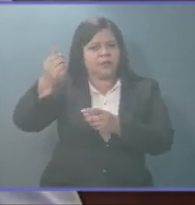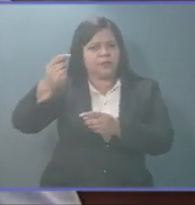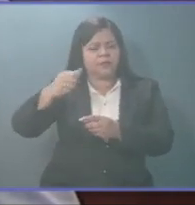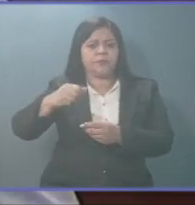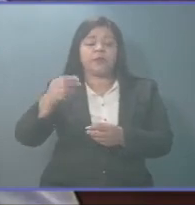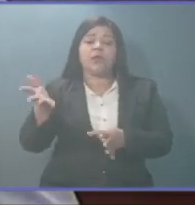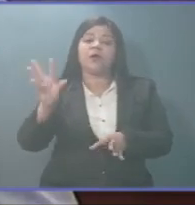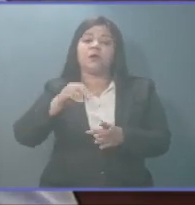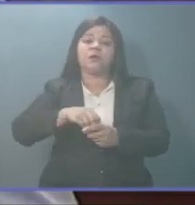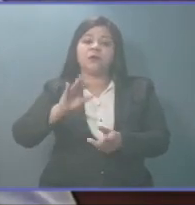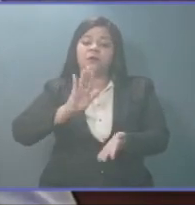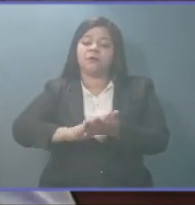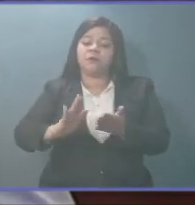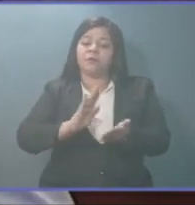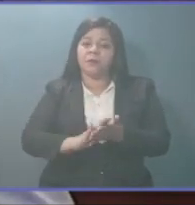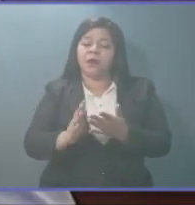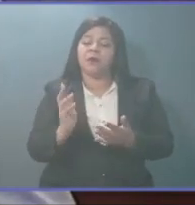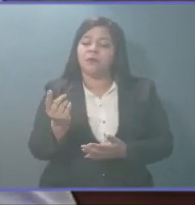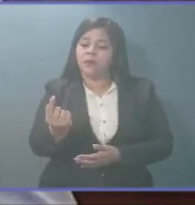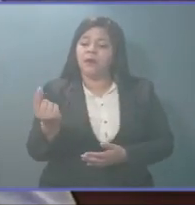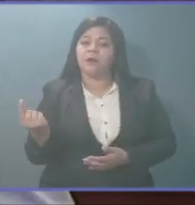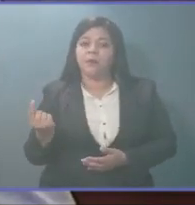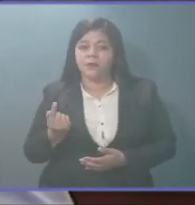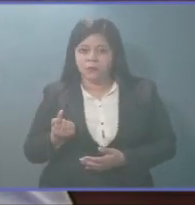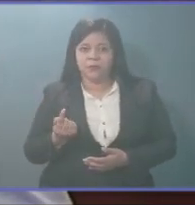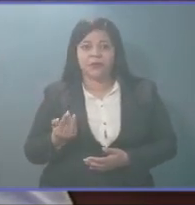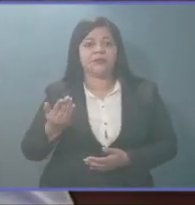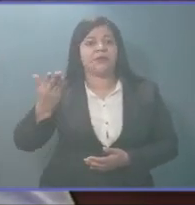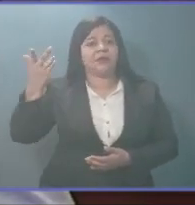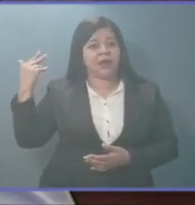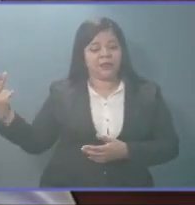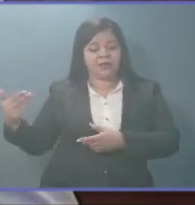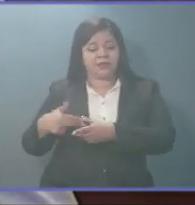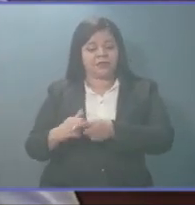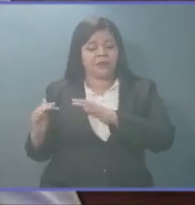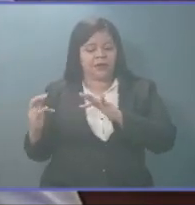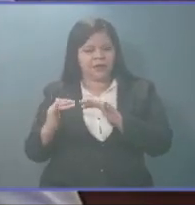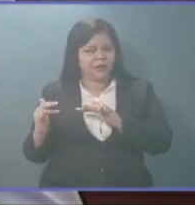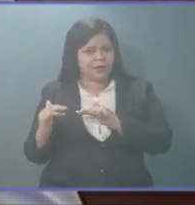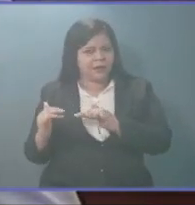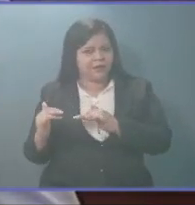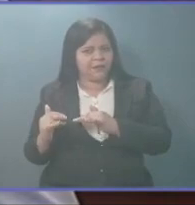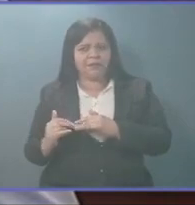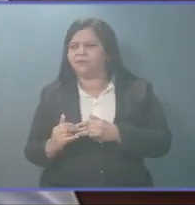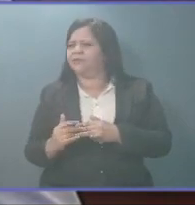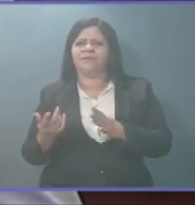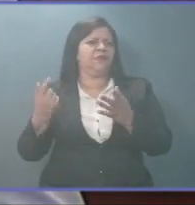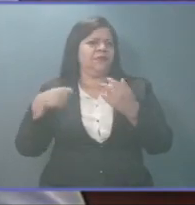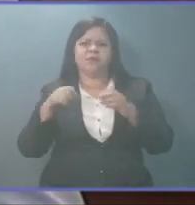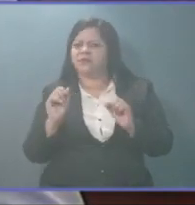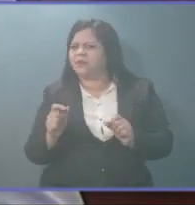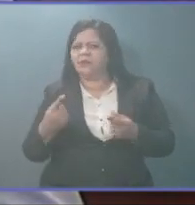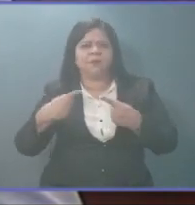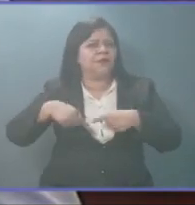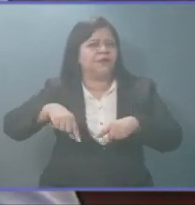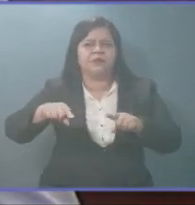pago y beneficios para nuestros veteranos y excombatientes. No se pueden seguir con estas,